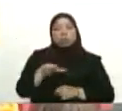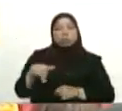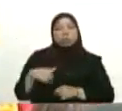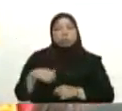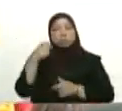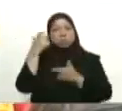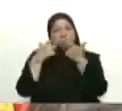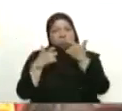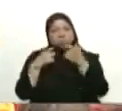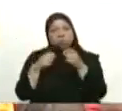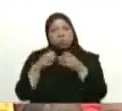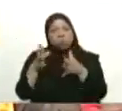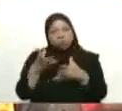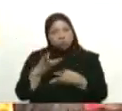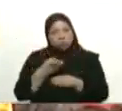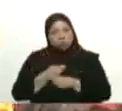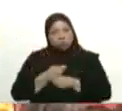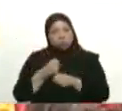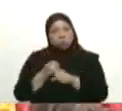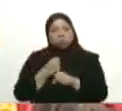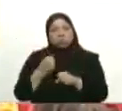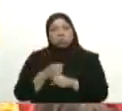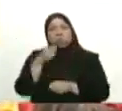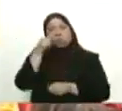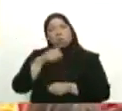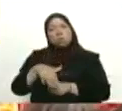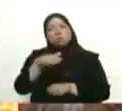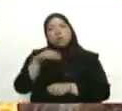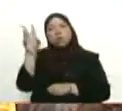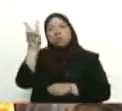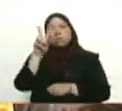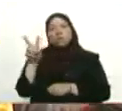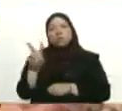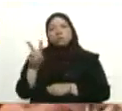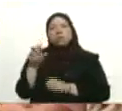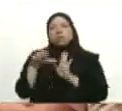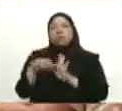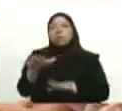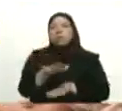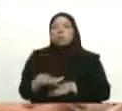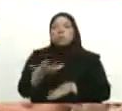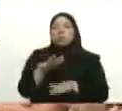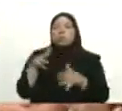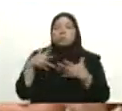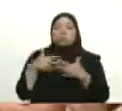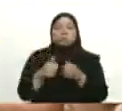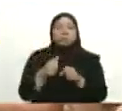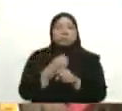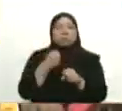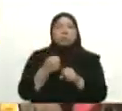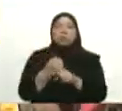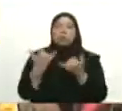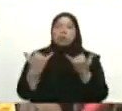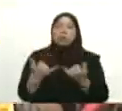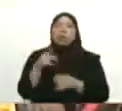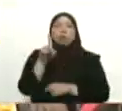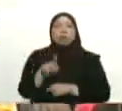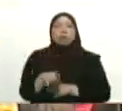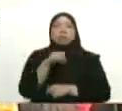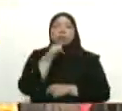porque Chávez confiaba totalmente en el pueblo de Venezuela Y dónde se está el compañero Nicolás maduro y también